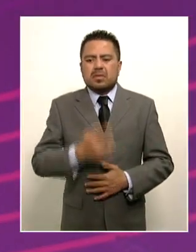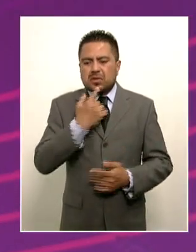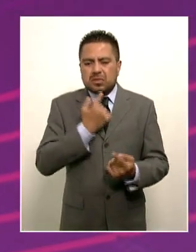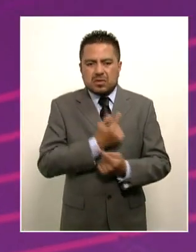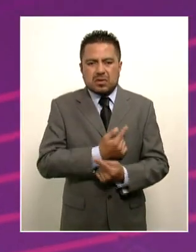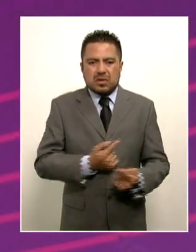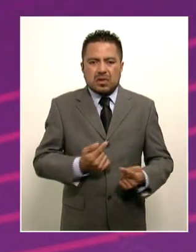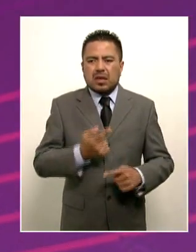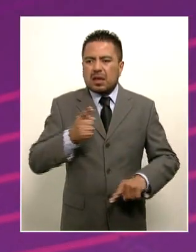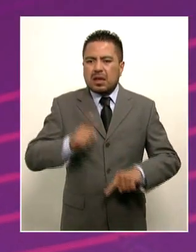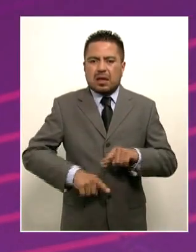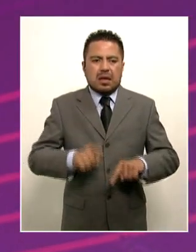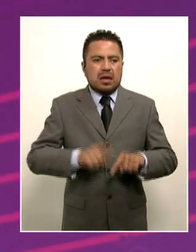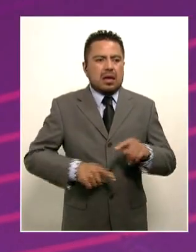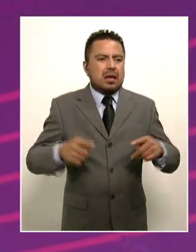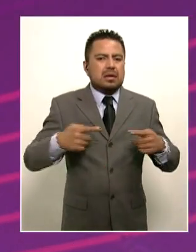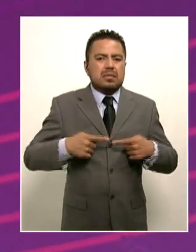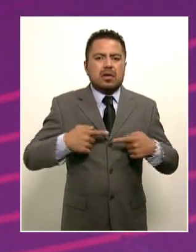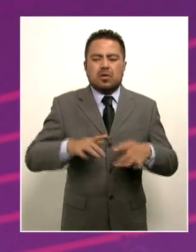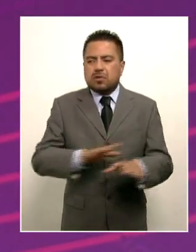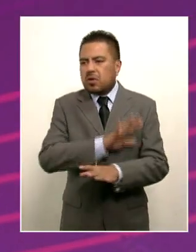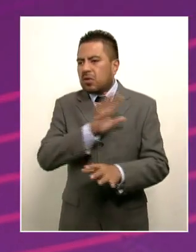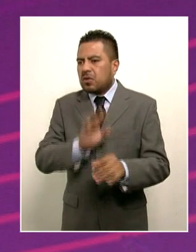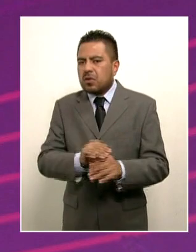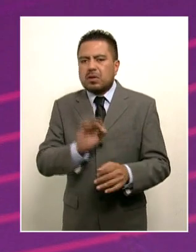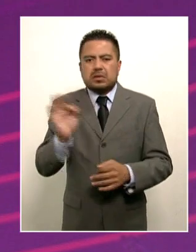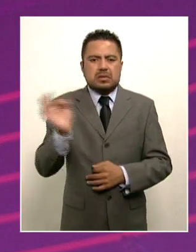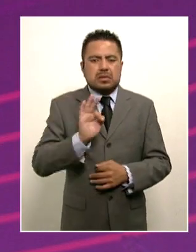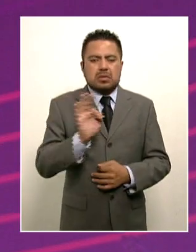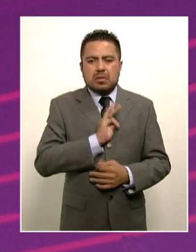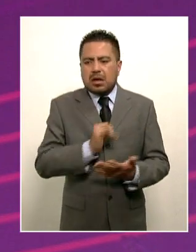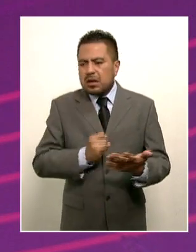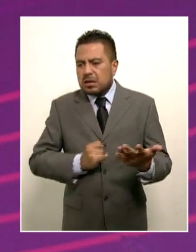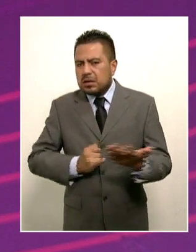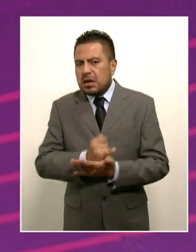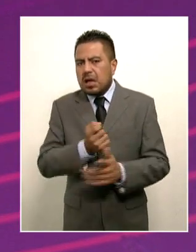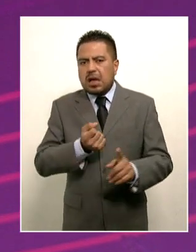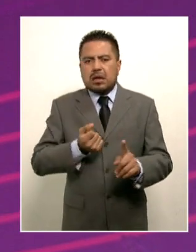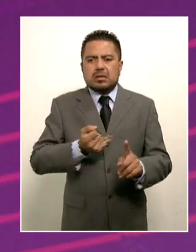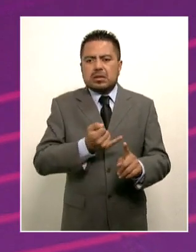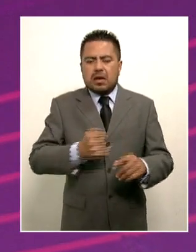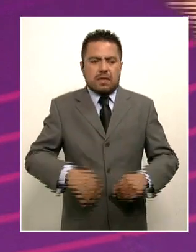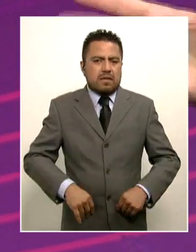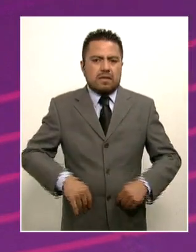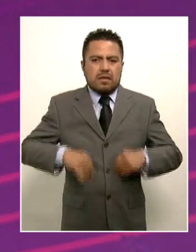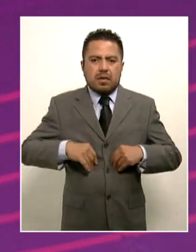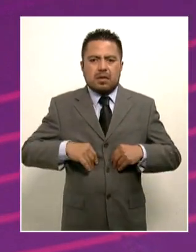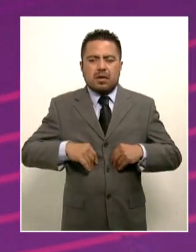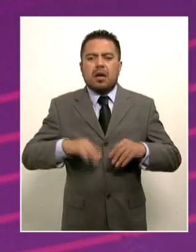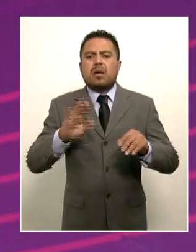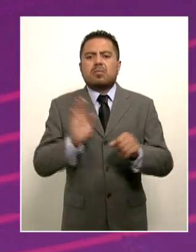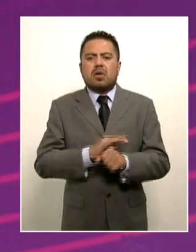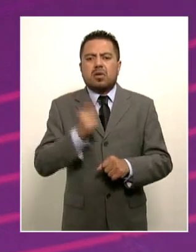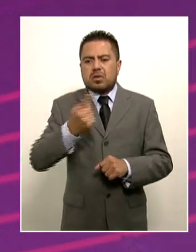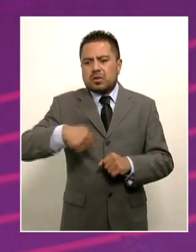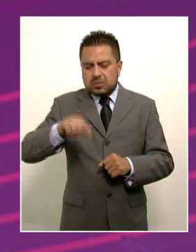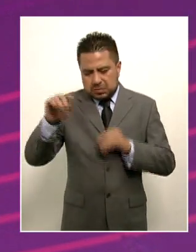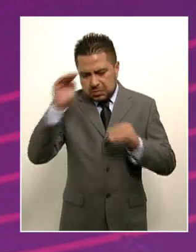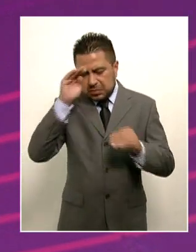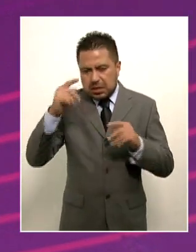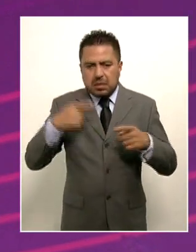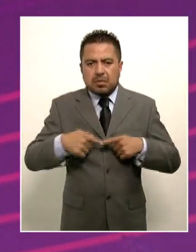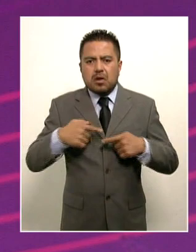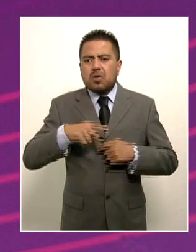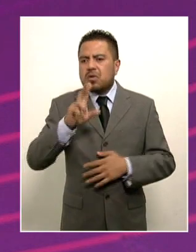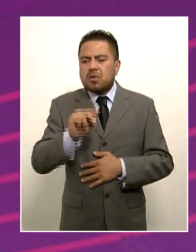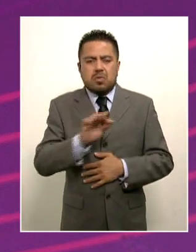Infantilizar o quitarle a las personas toda posibilidad de tomar una decisión sobre sus propias vidas porque pensamos que son personas que